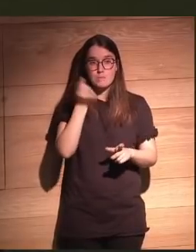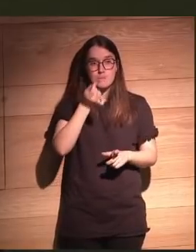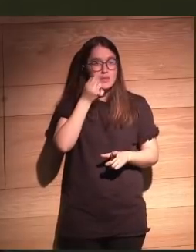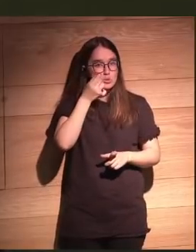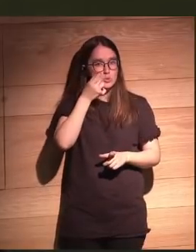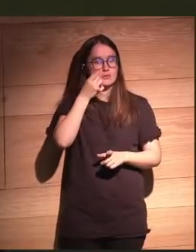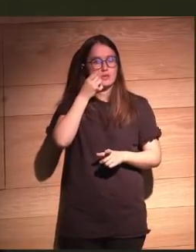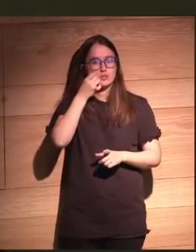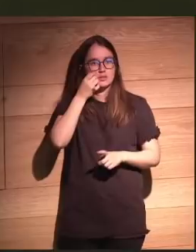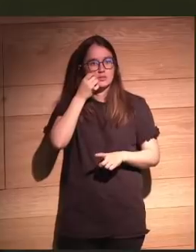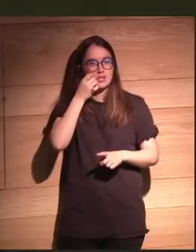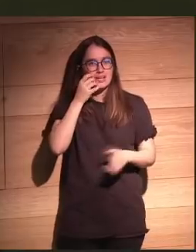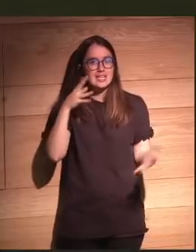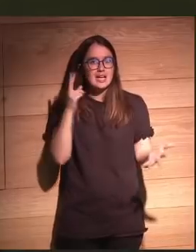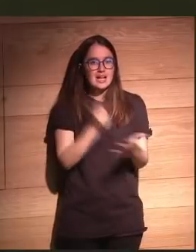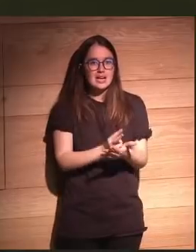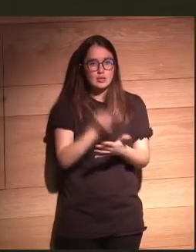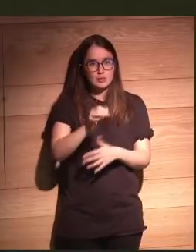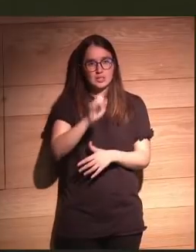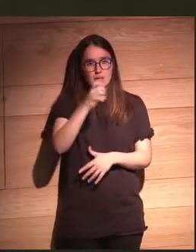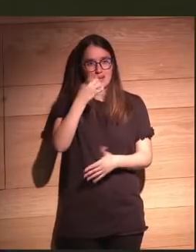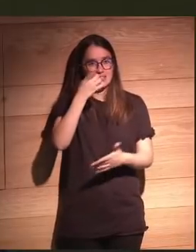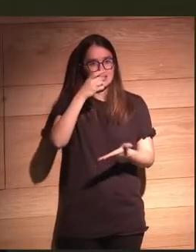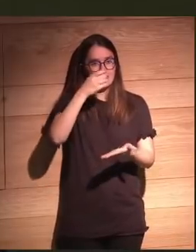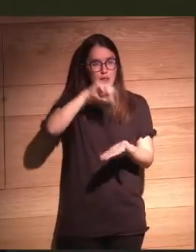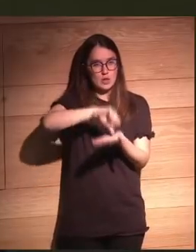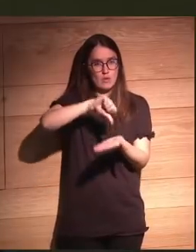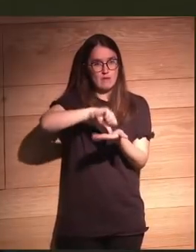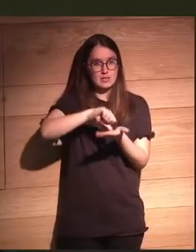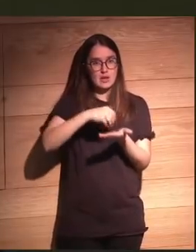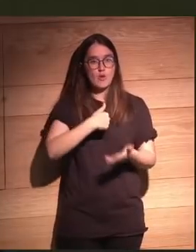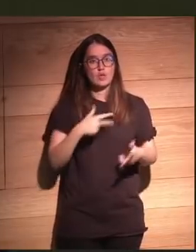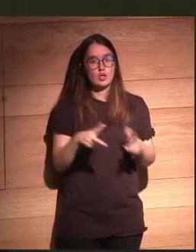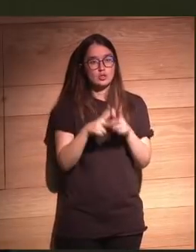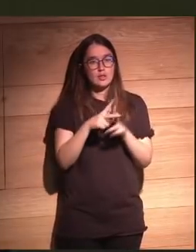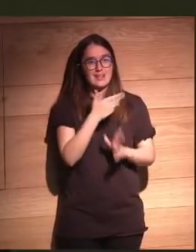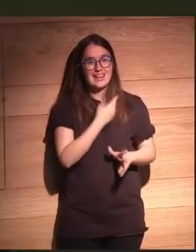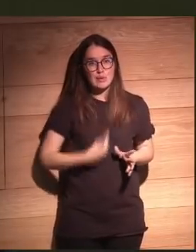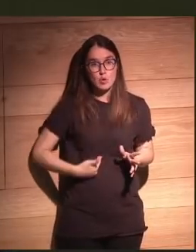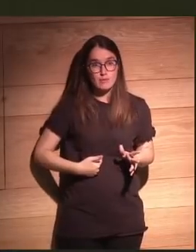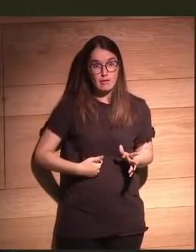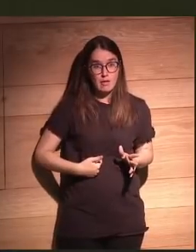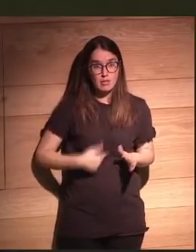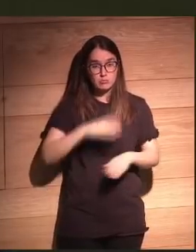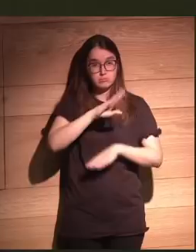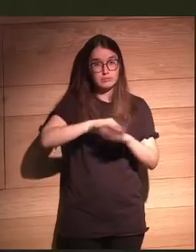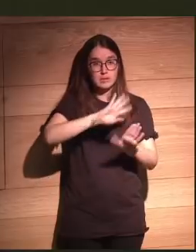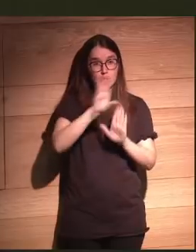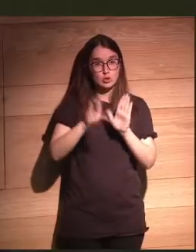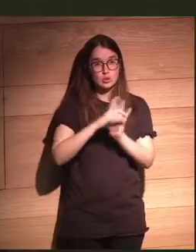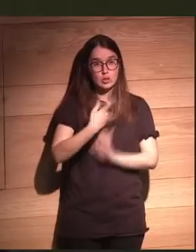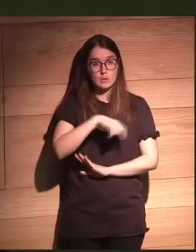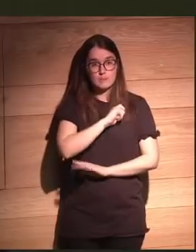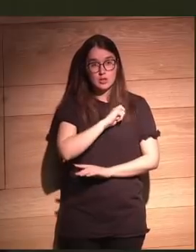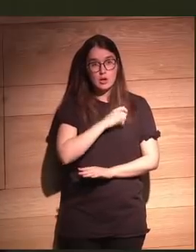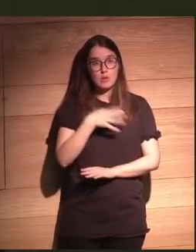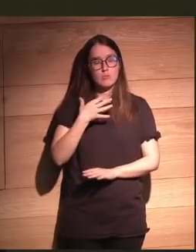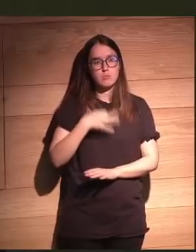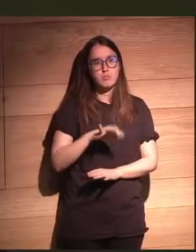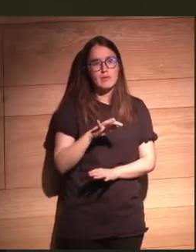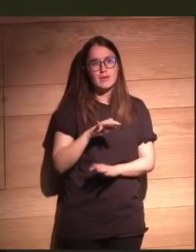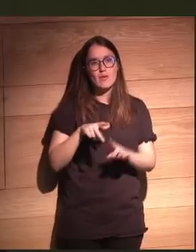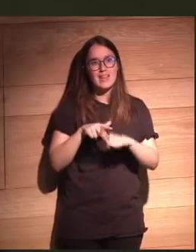de que es el mayor reto que tienen las ciudades. La función social de la propiedad está recogida en la Constitución española y probablemente es